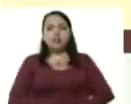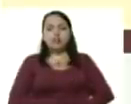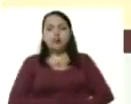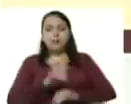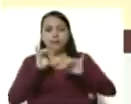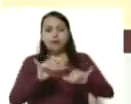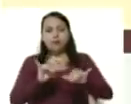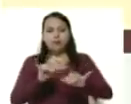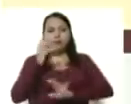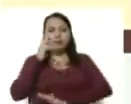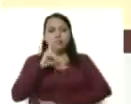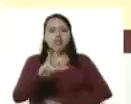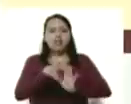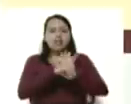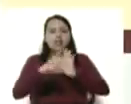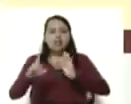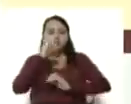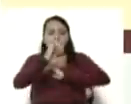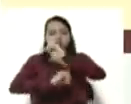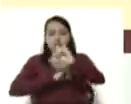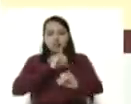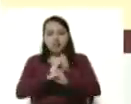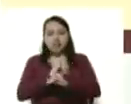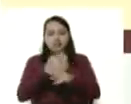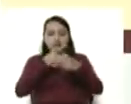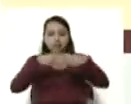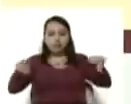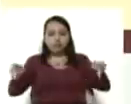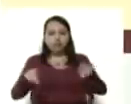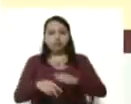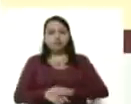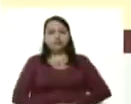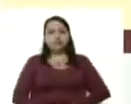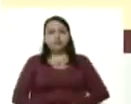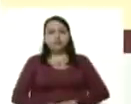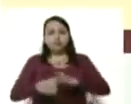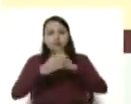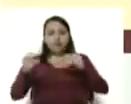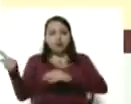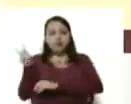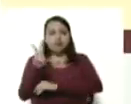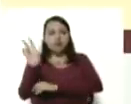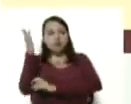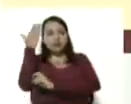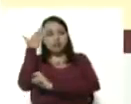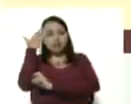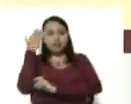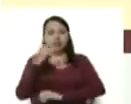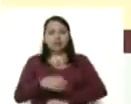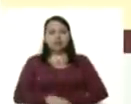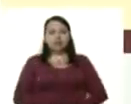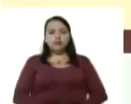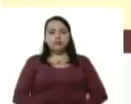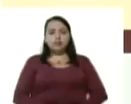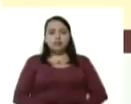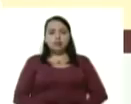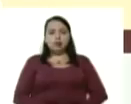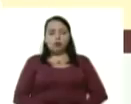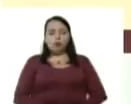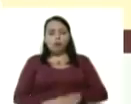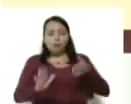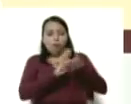vista del derecho internacional público. Como toda Venezuela sabe, la